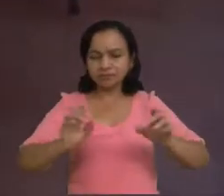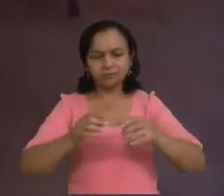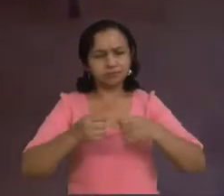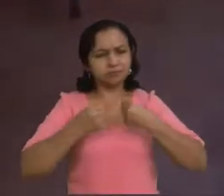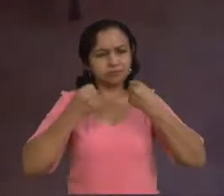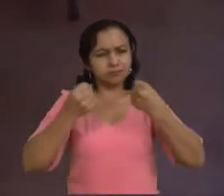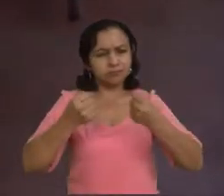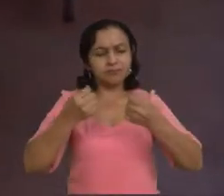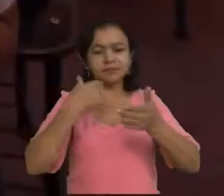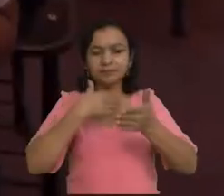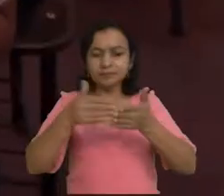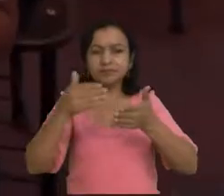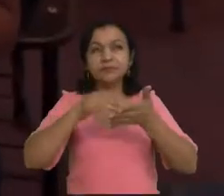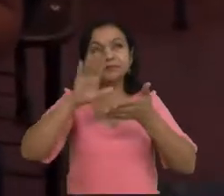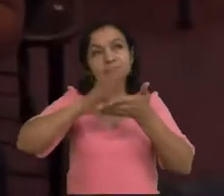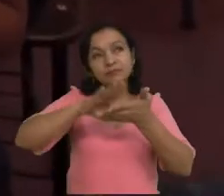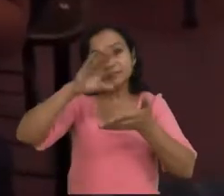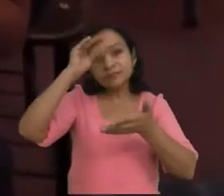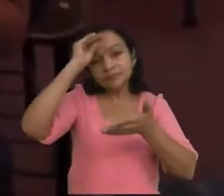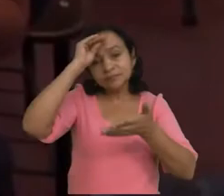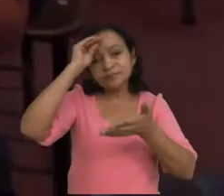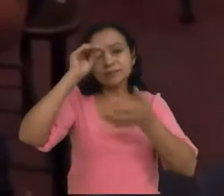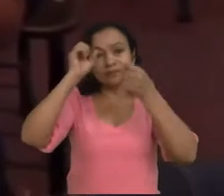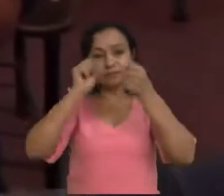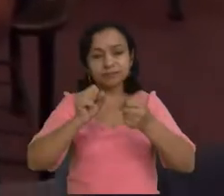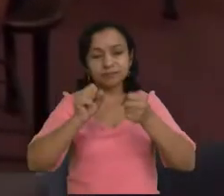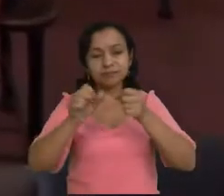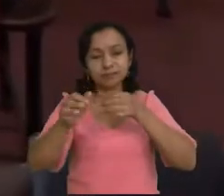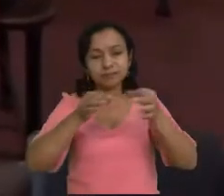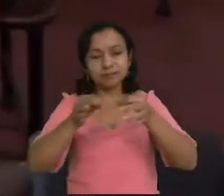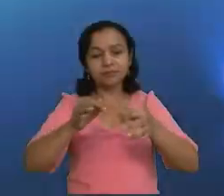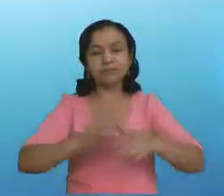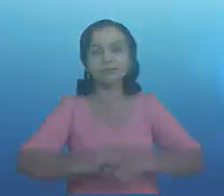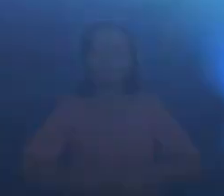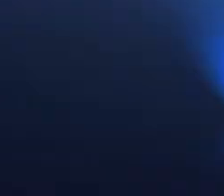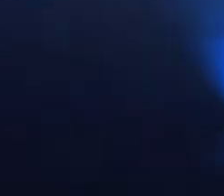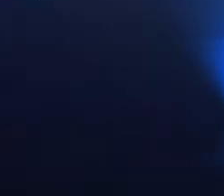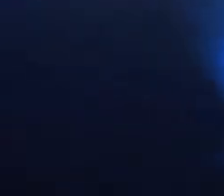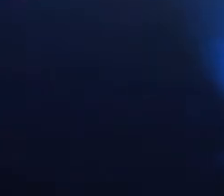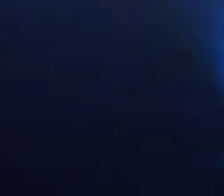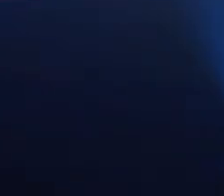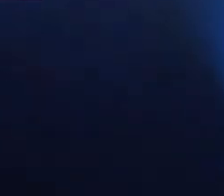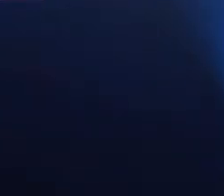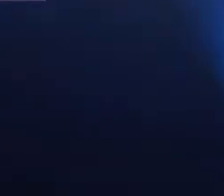y facilitan el aprendizaje. Les informó Angel Hurtado.